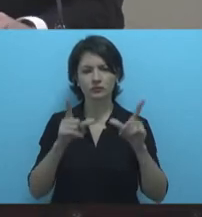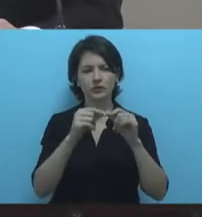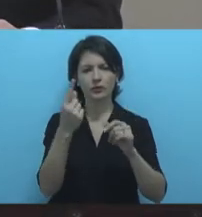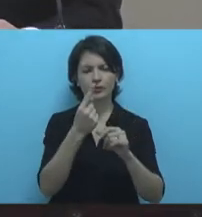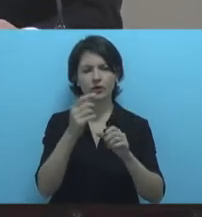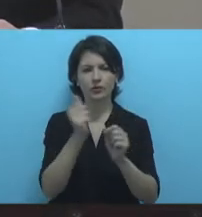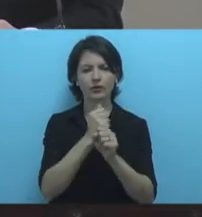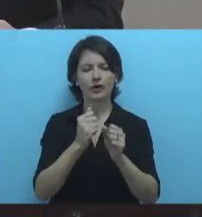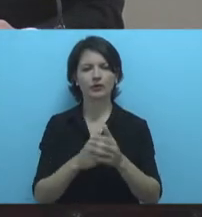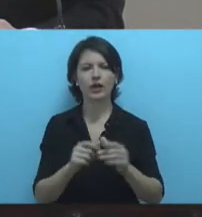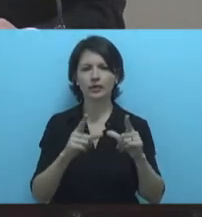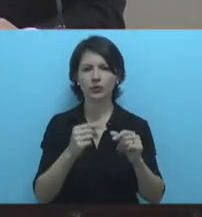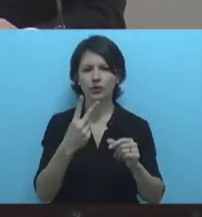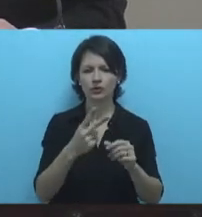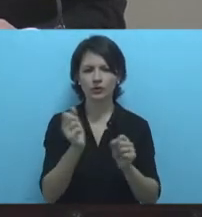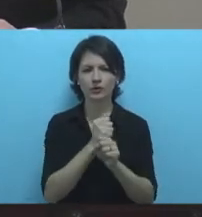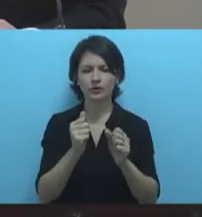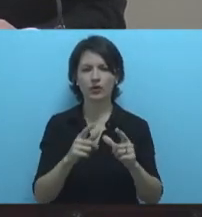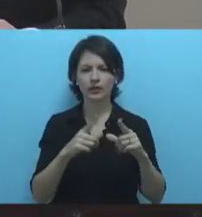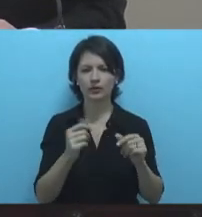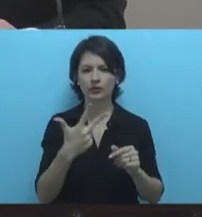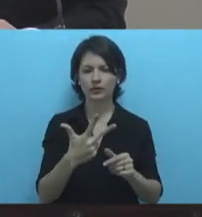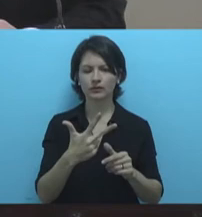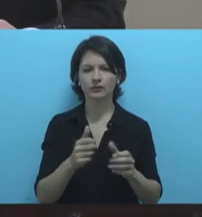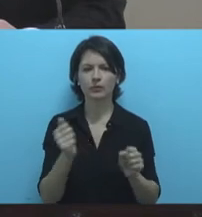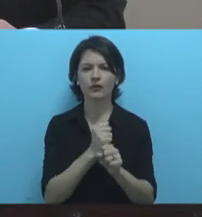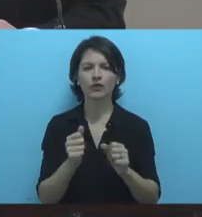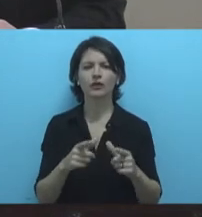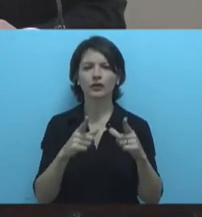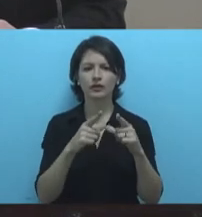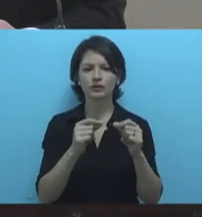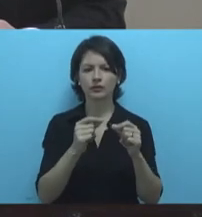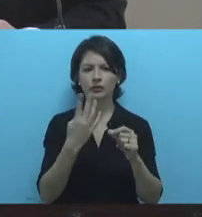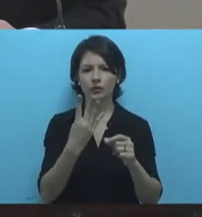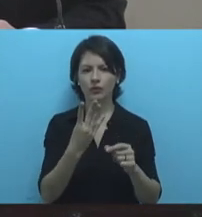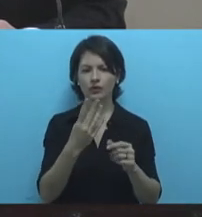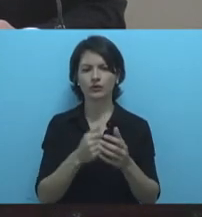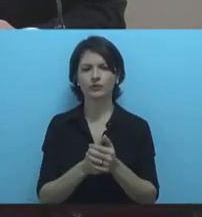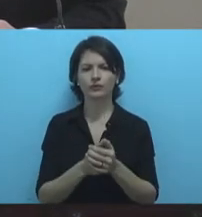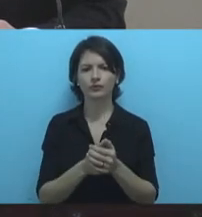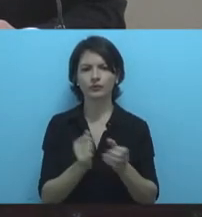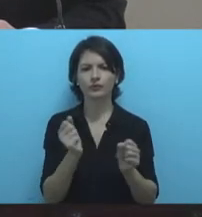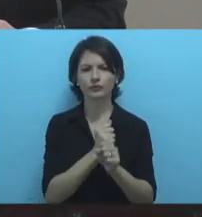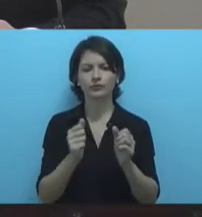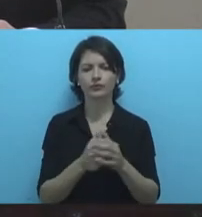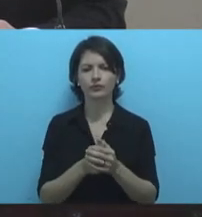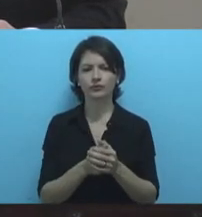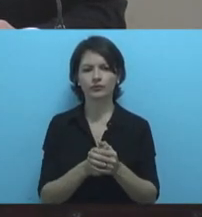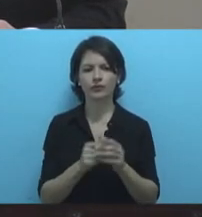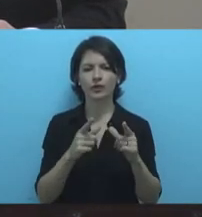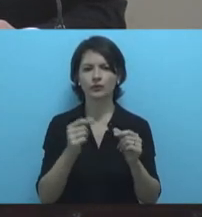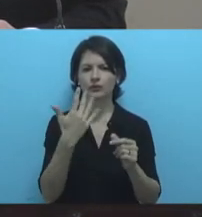2 aprobado artículo 3 aprobado artículo 4 aprobado